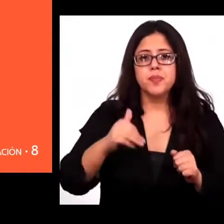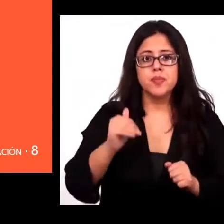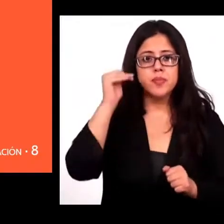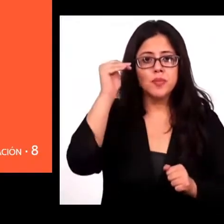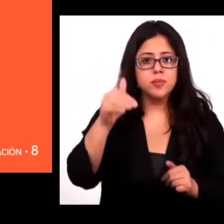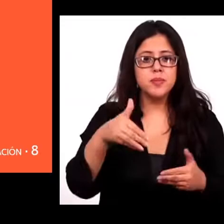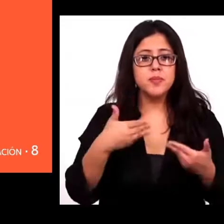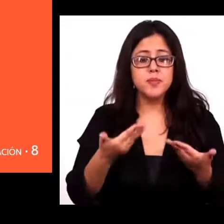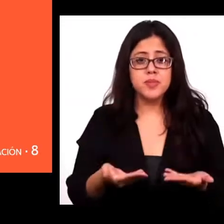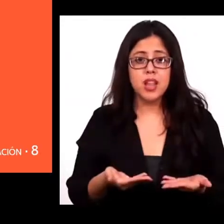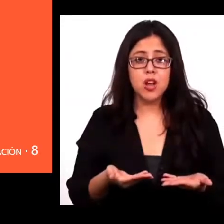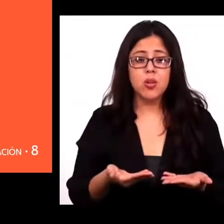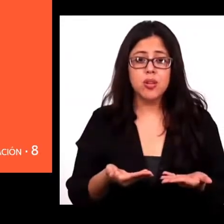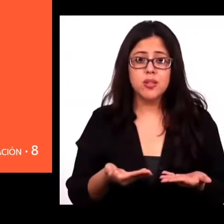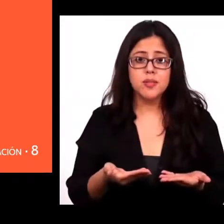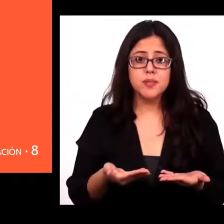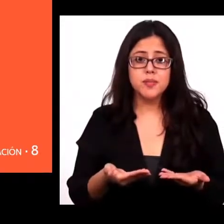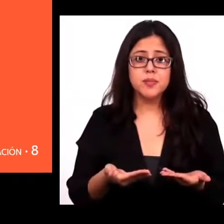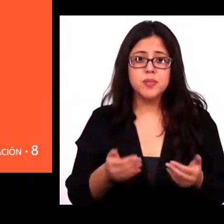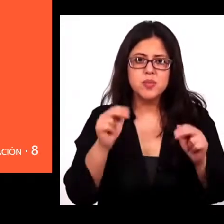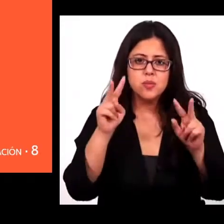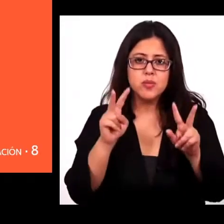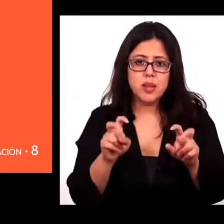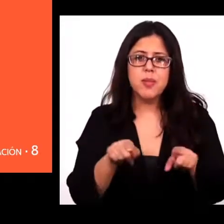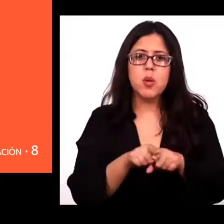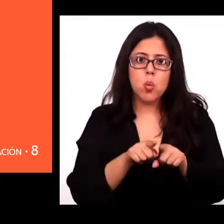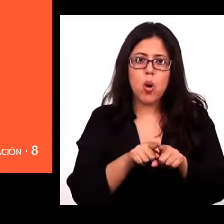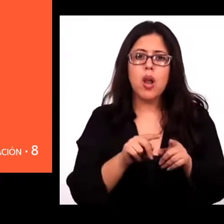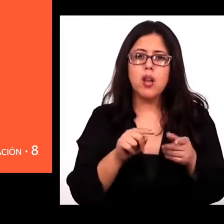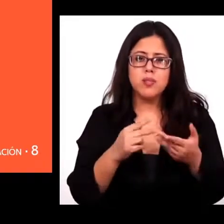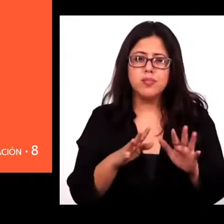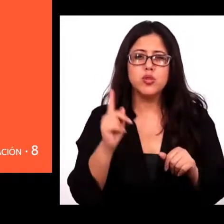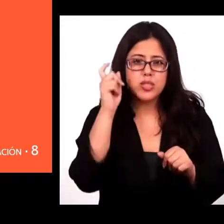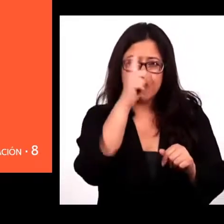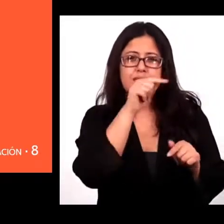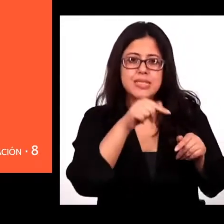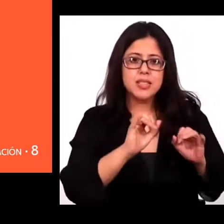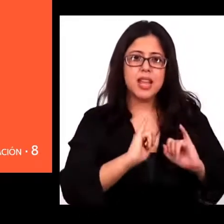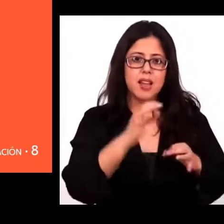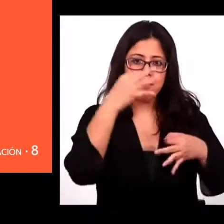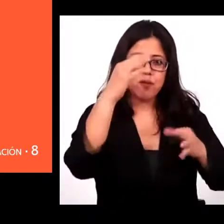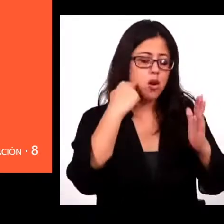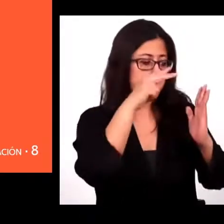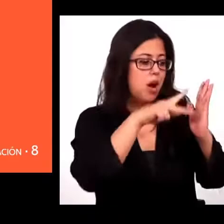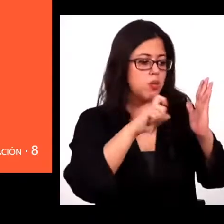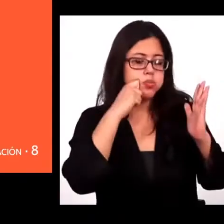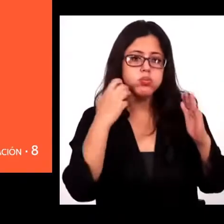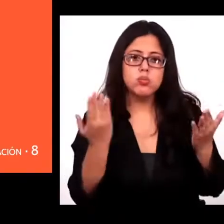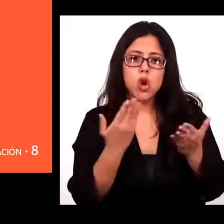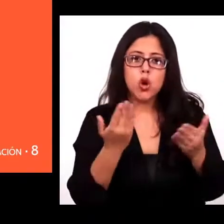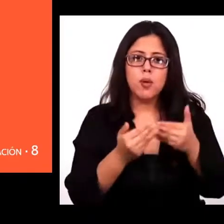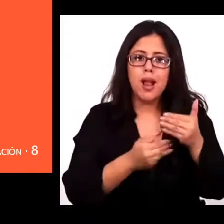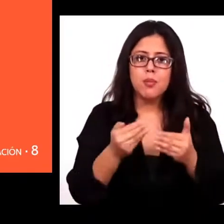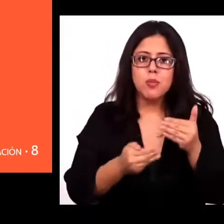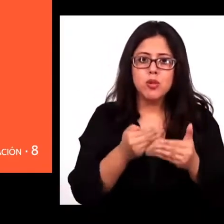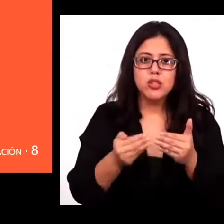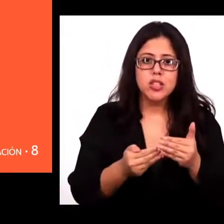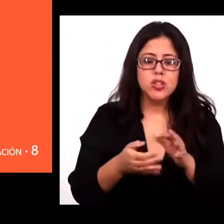ahora entraremos en una etapa que es particularmente crítica de este informe, que tiene que ver con cuál es el estado procesal de las